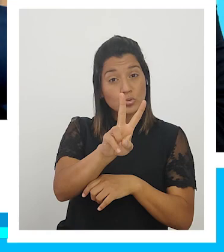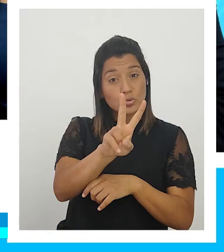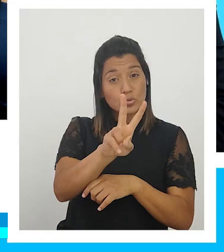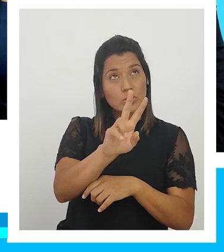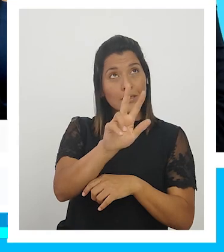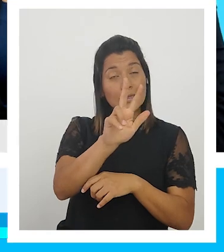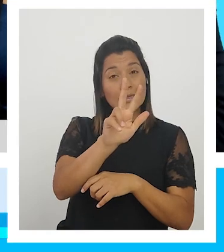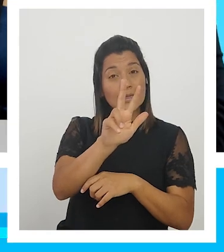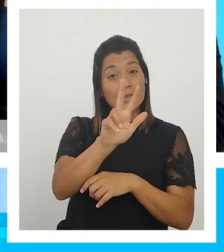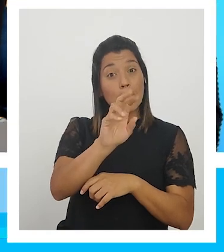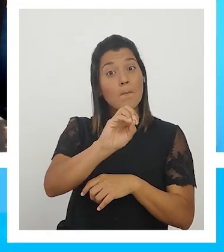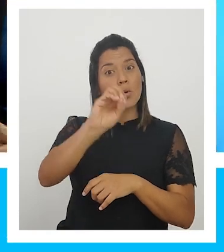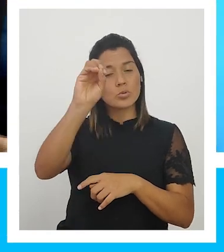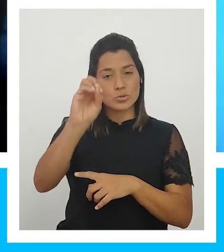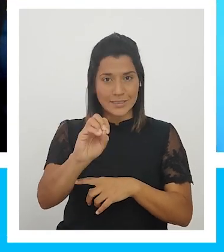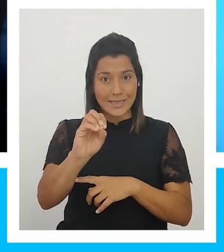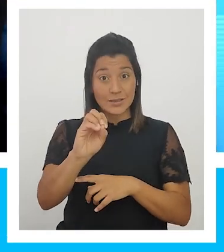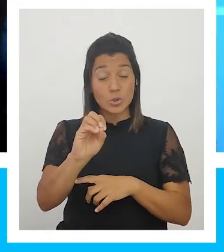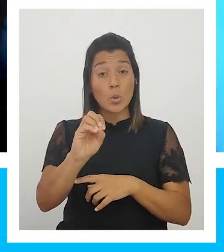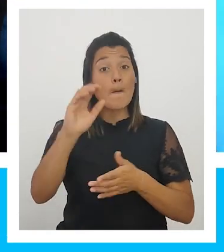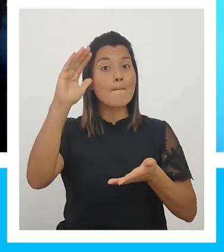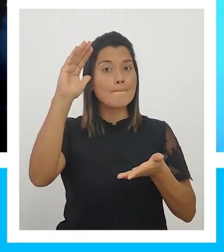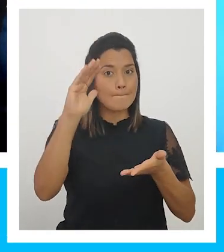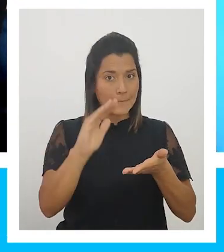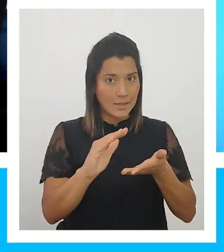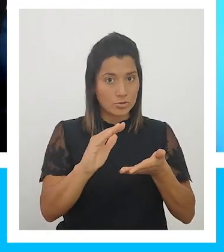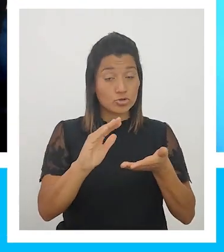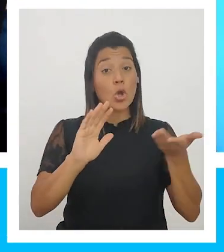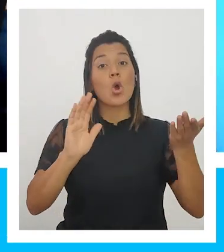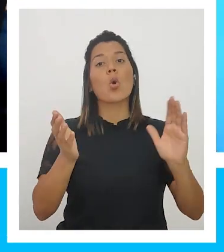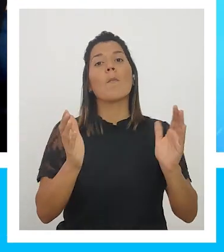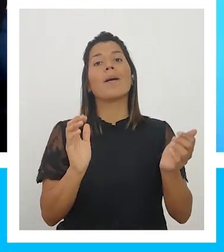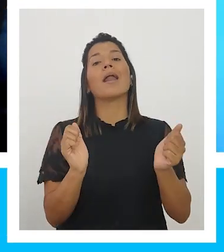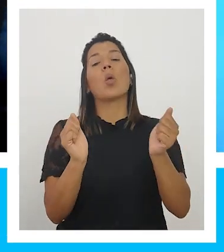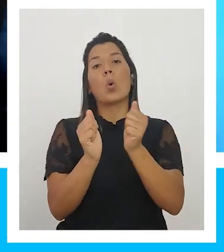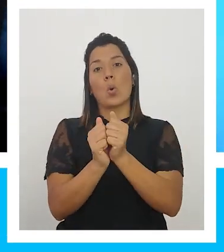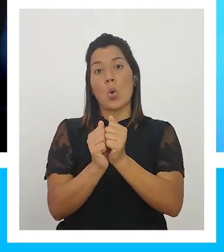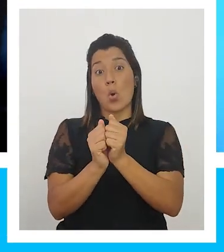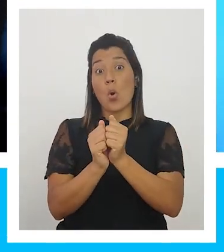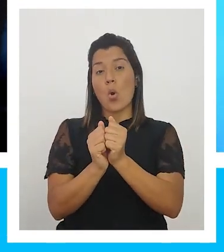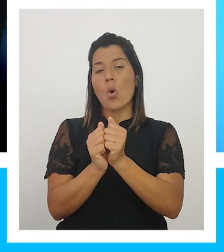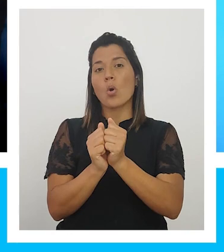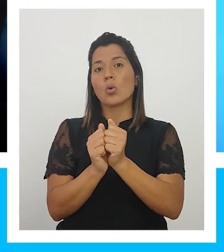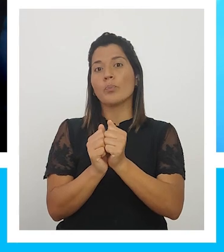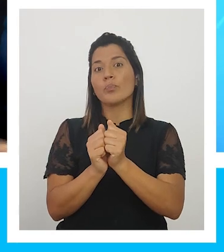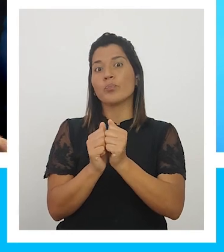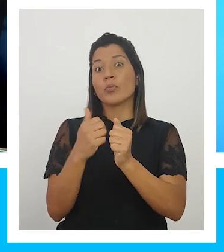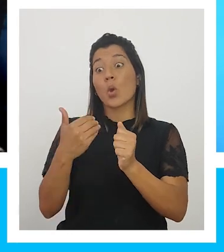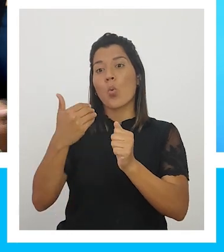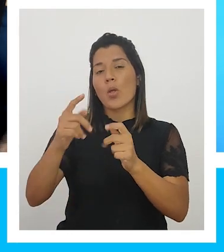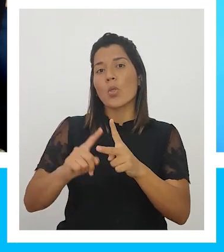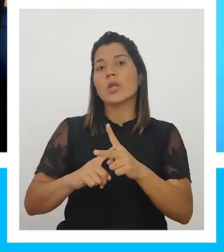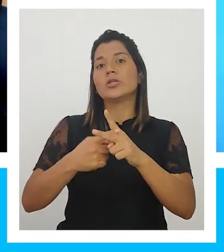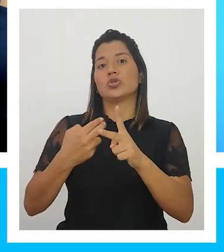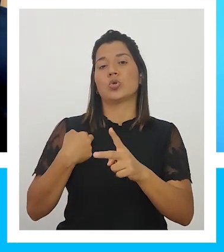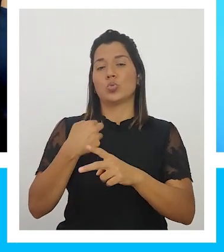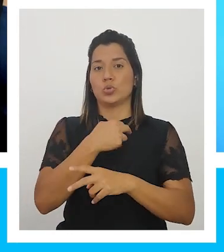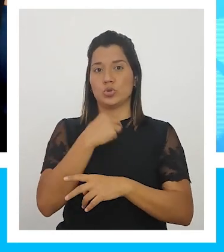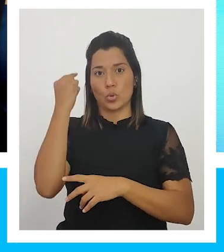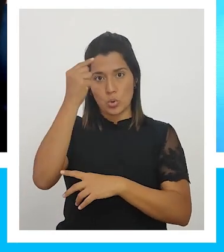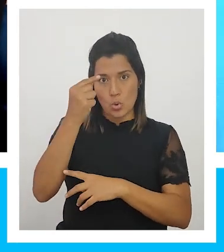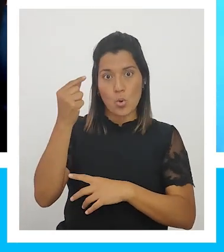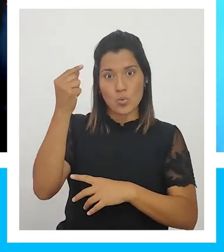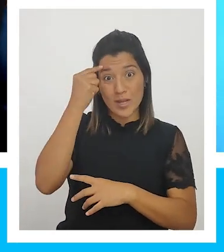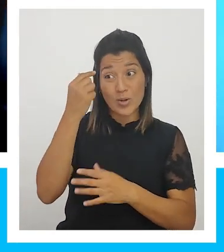3,2 puntos porcentuales menor al desempleo con el que nos encontramos cuando iniciamos la gestión, cuando iniciamos la administración, que